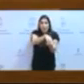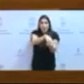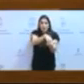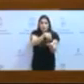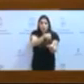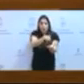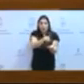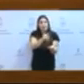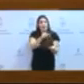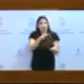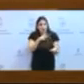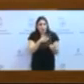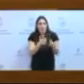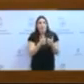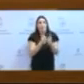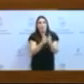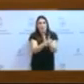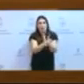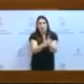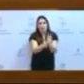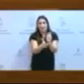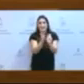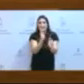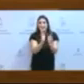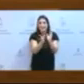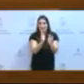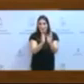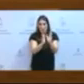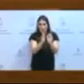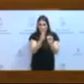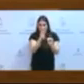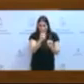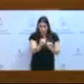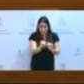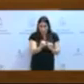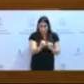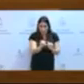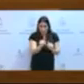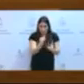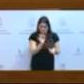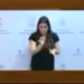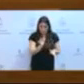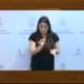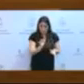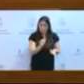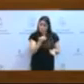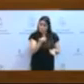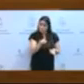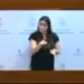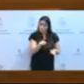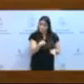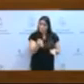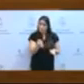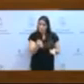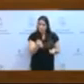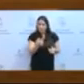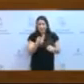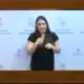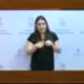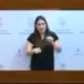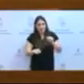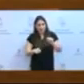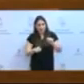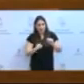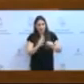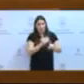una unidad de tratamiento terapéutico. Y es verdad, hay que distinguir entre la medida judicial,